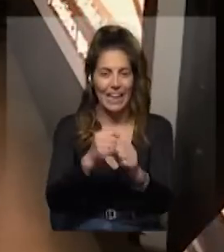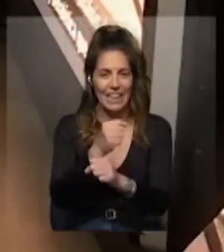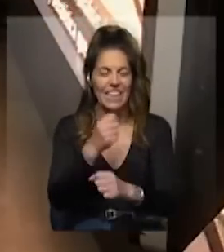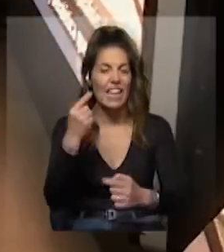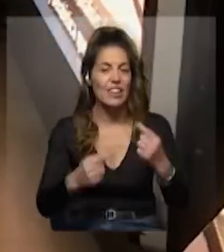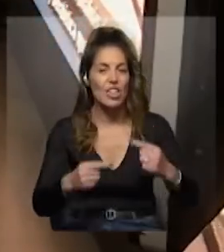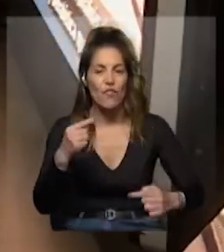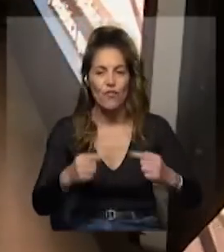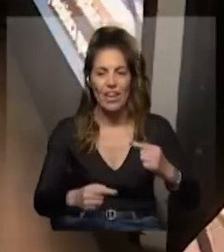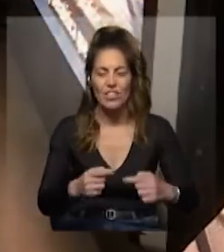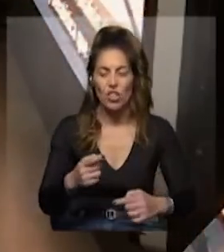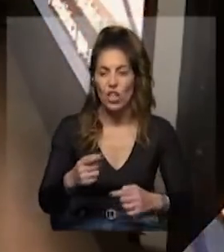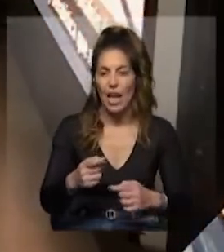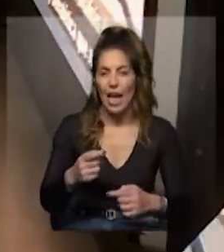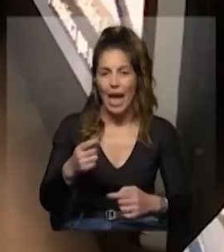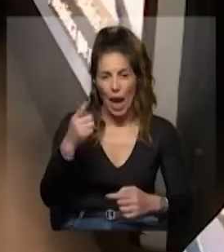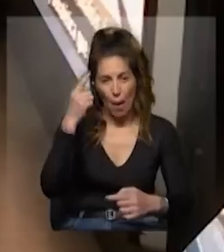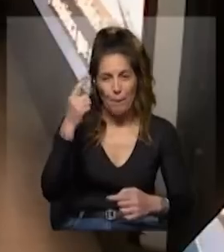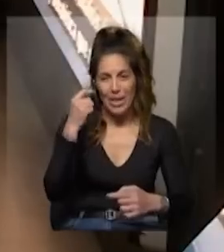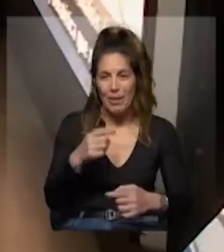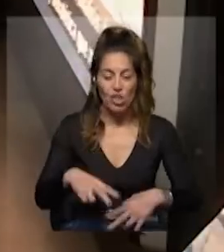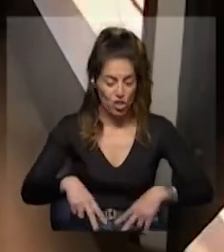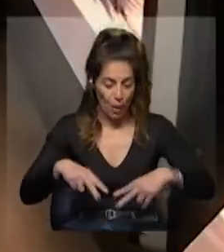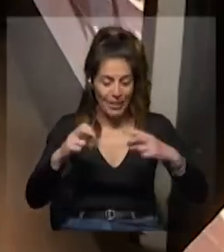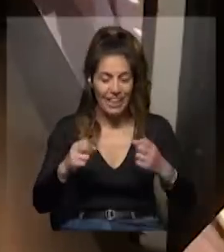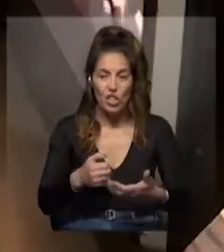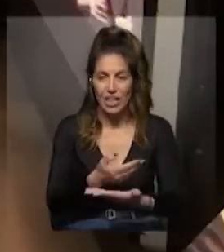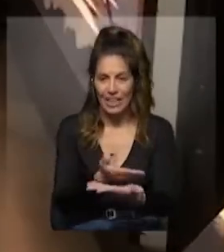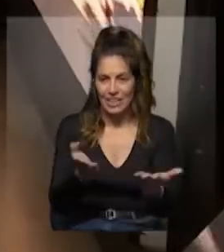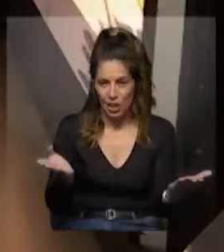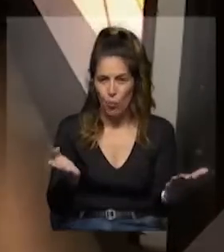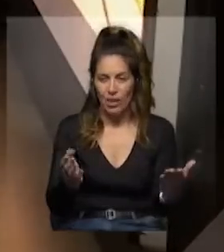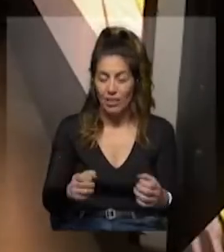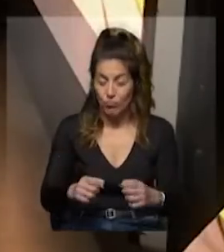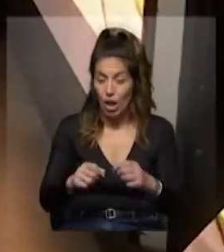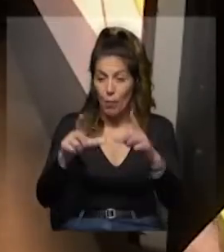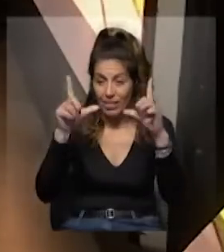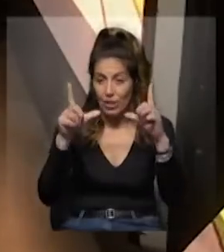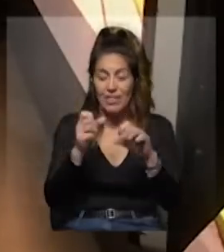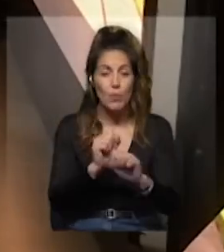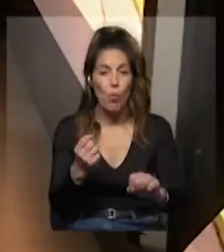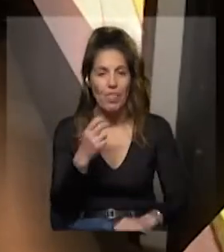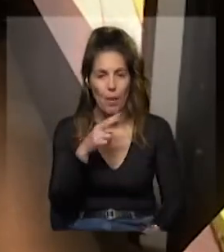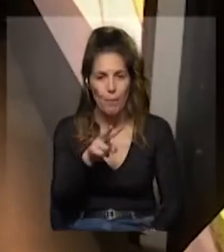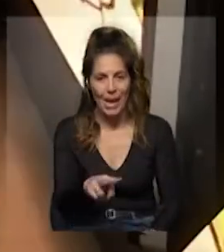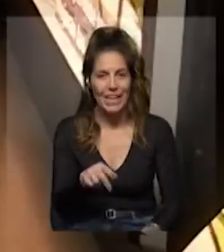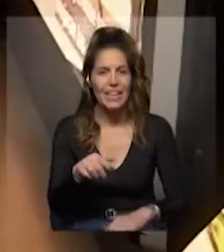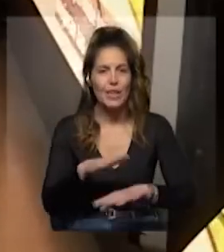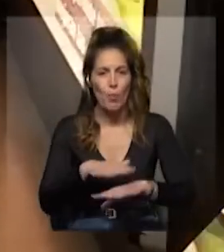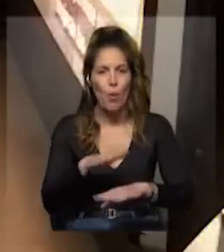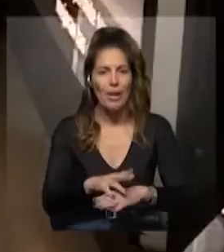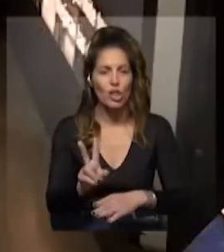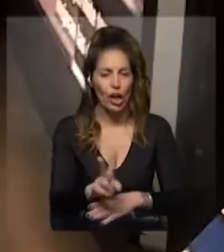diversos experimentos Por así decirlo diversas investigaciones que se muestran muy llamativas y que se pueden ver en este momento se está